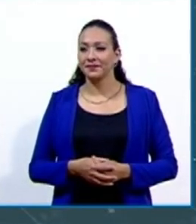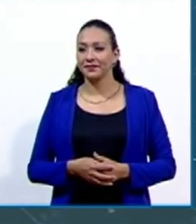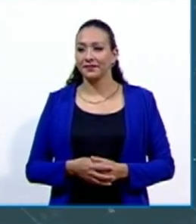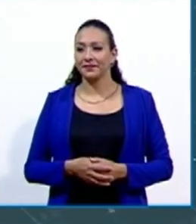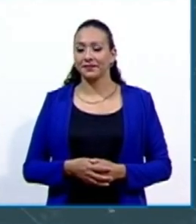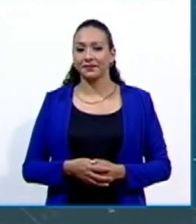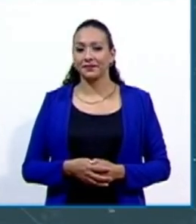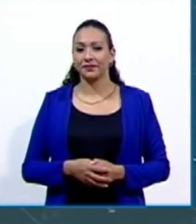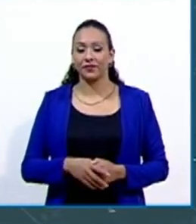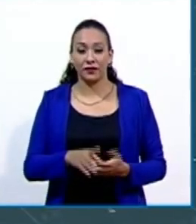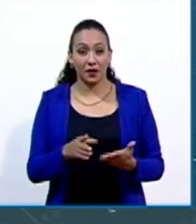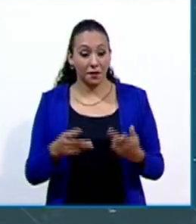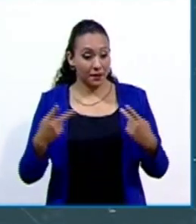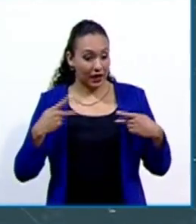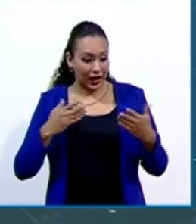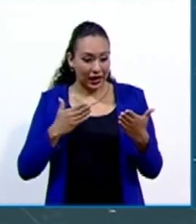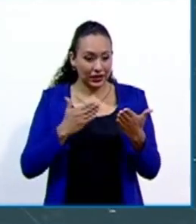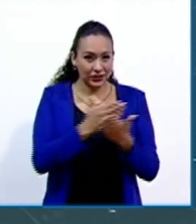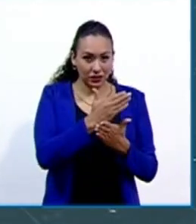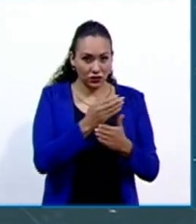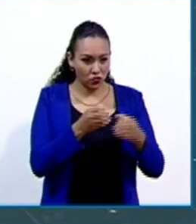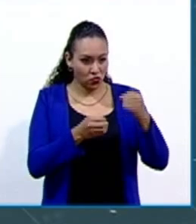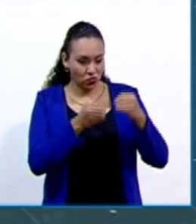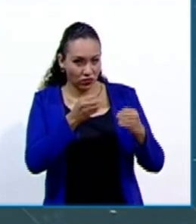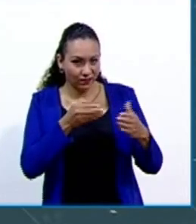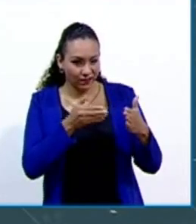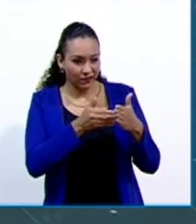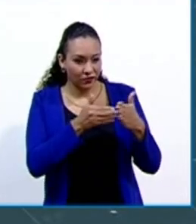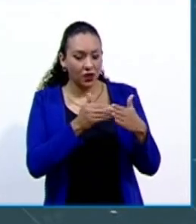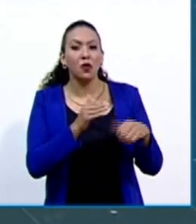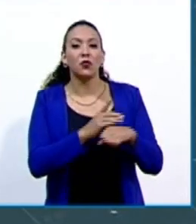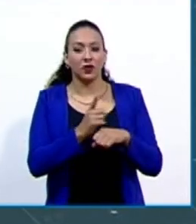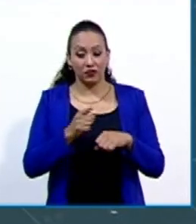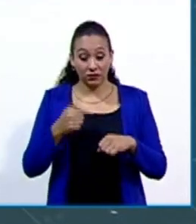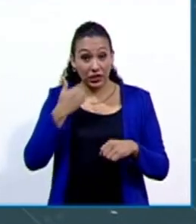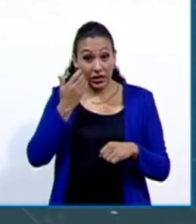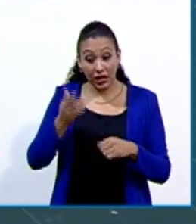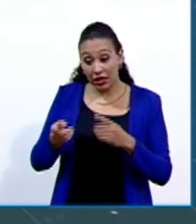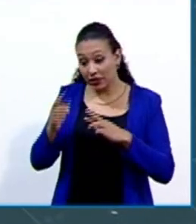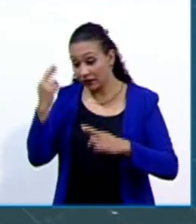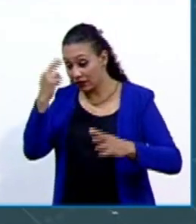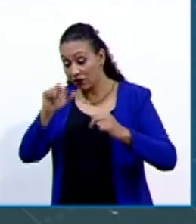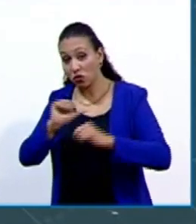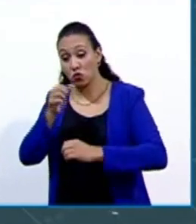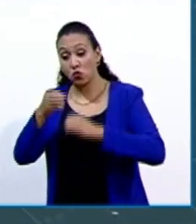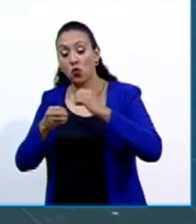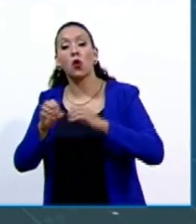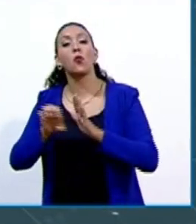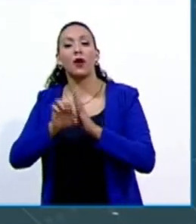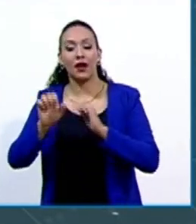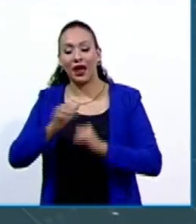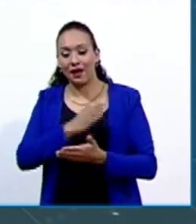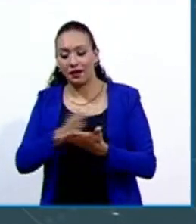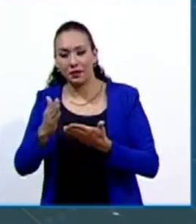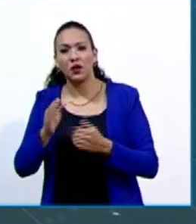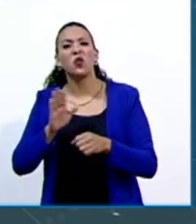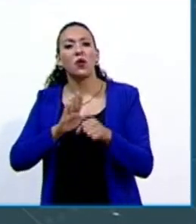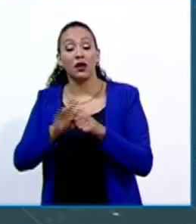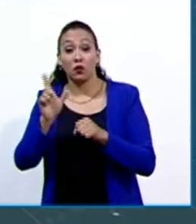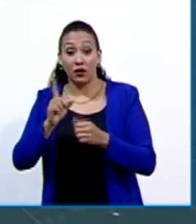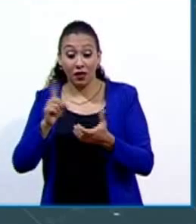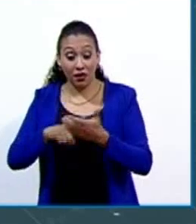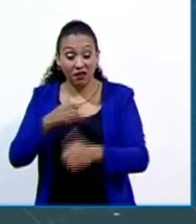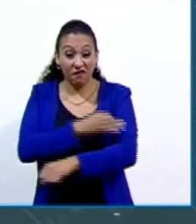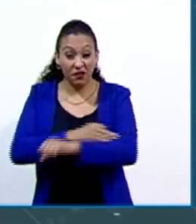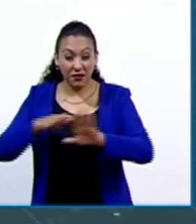Viola el derecho de acceso a la justicia pretender resolver por la vía extrajudicial un asunto sobre violencia familiar, determinó